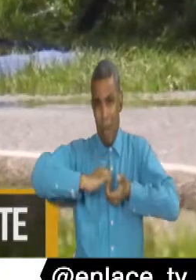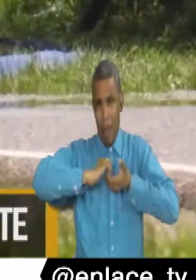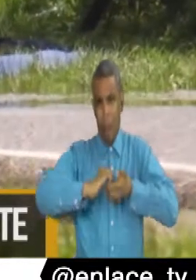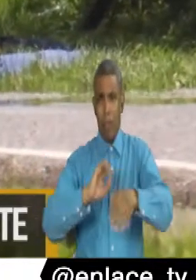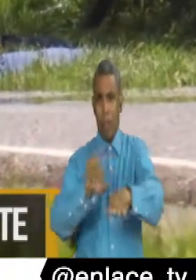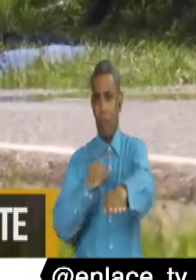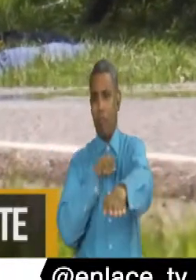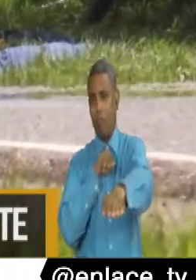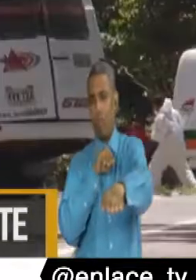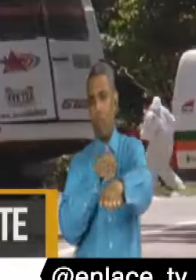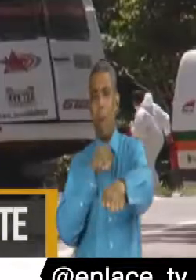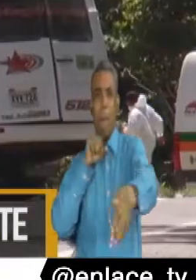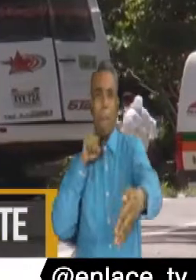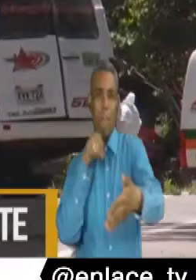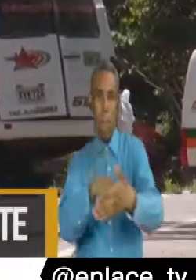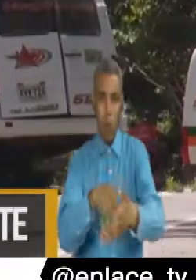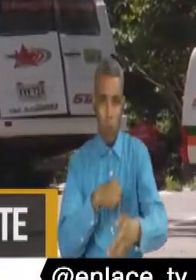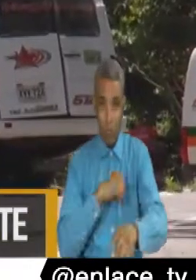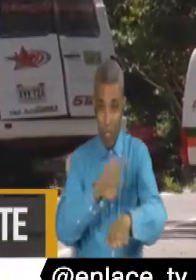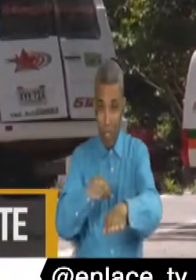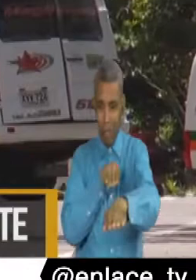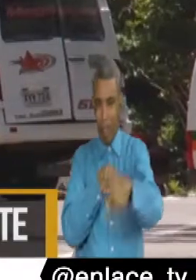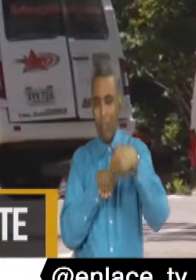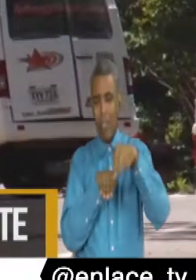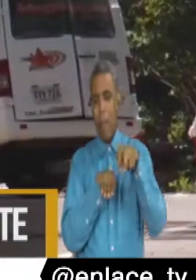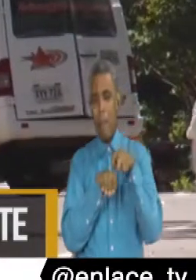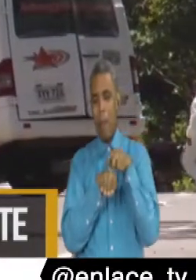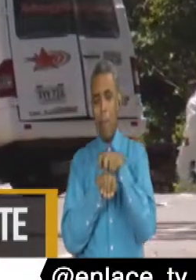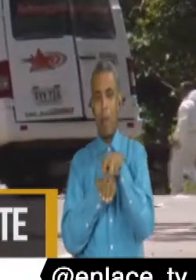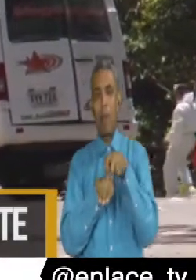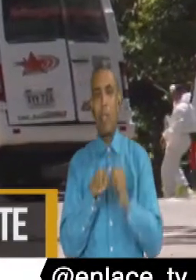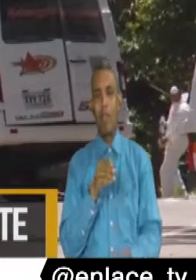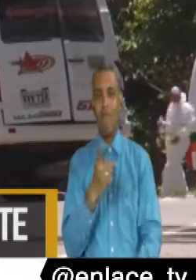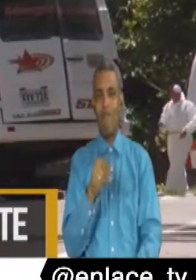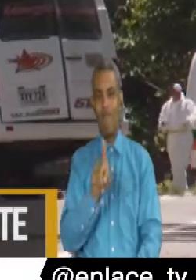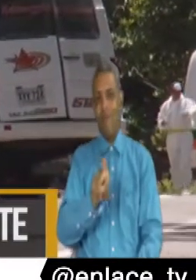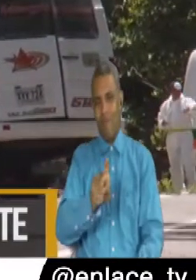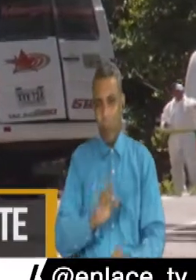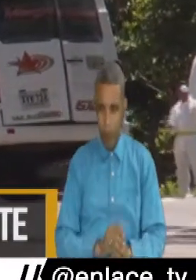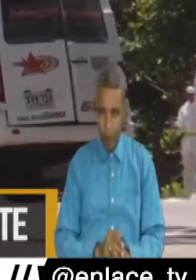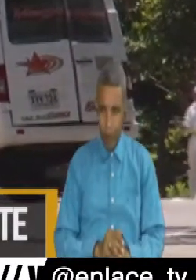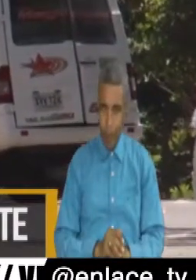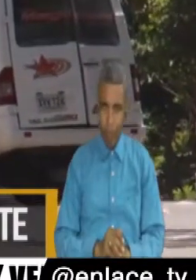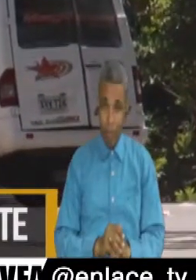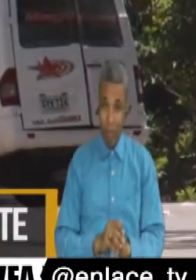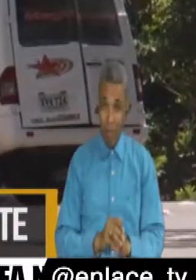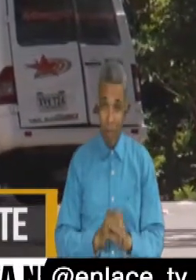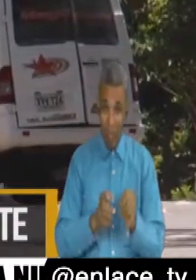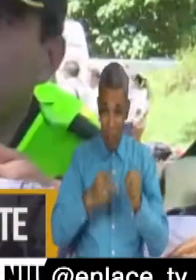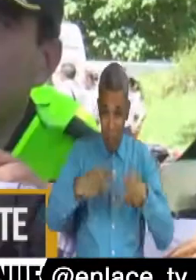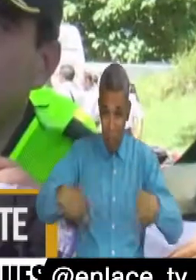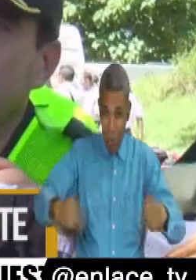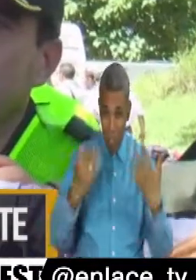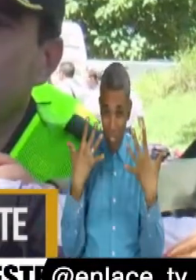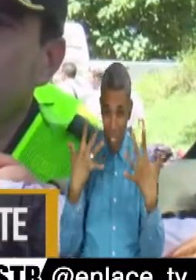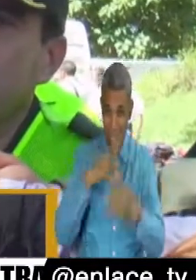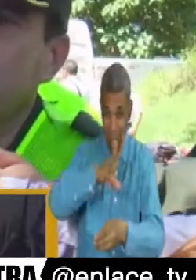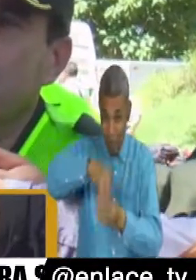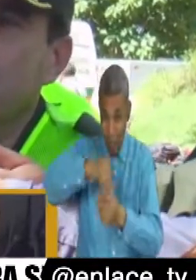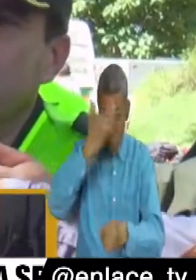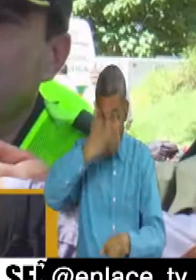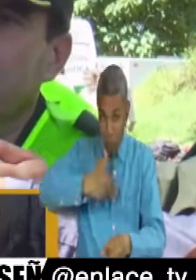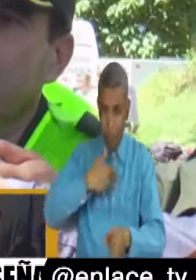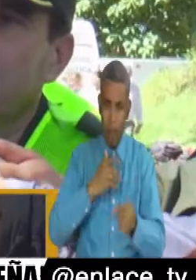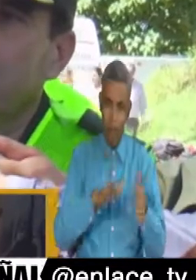personas a bordo, de los cuales lastimosamente pierden la vida 10 personas, 6 personas quedan heridas.